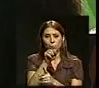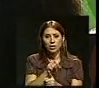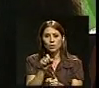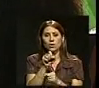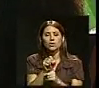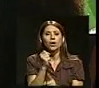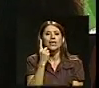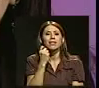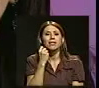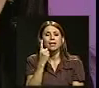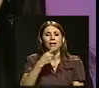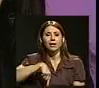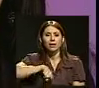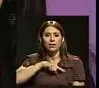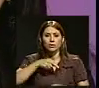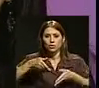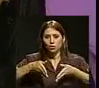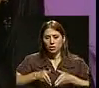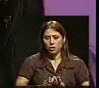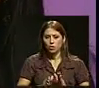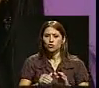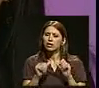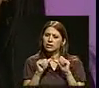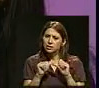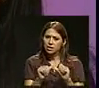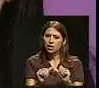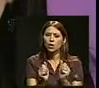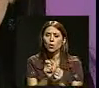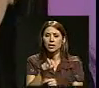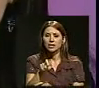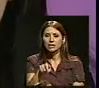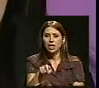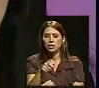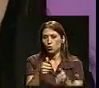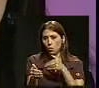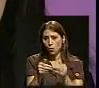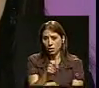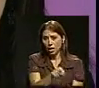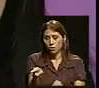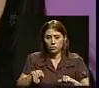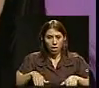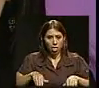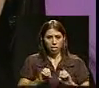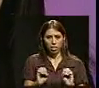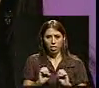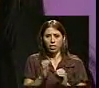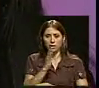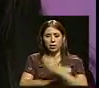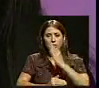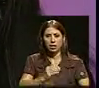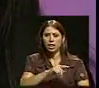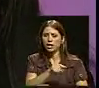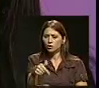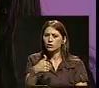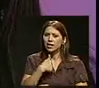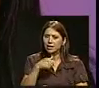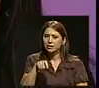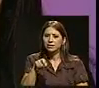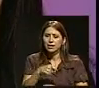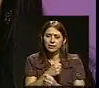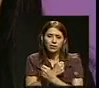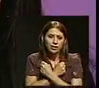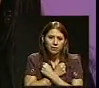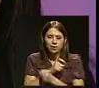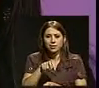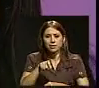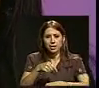de entender que nuestros hijos siguen teniendo necesidades aunque no tienen una discapacidad. Tienen necesidades afectivas, necesidades